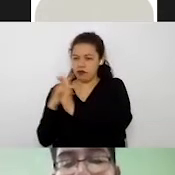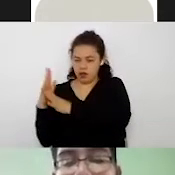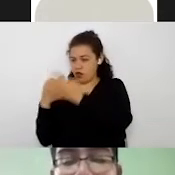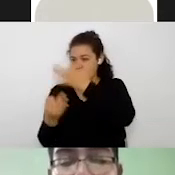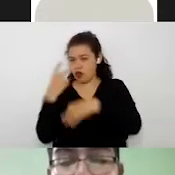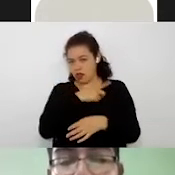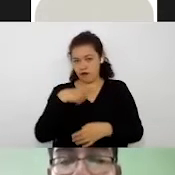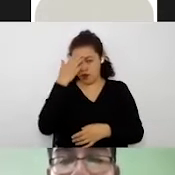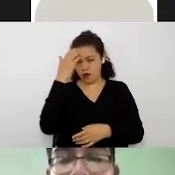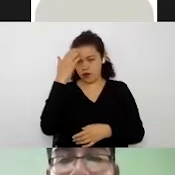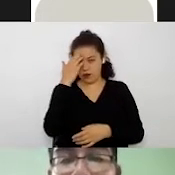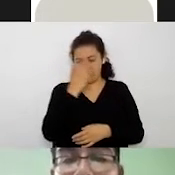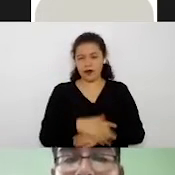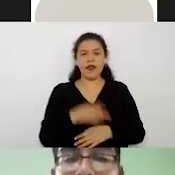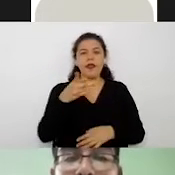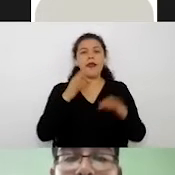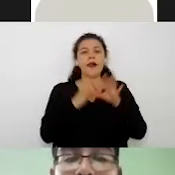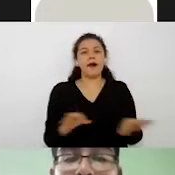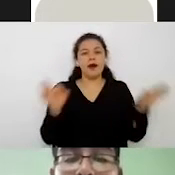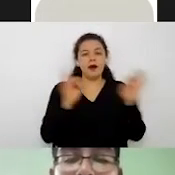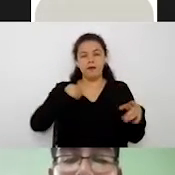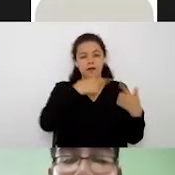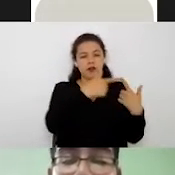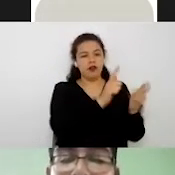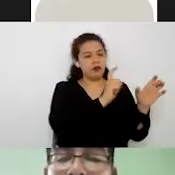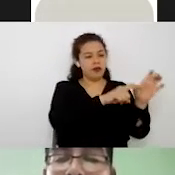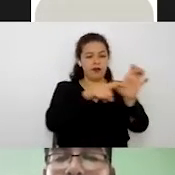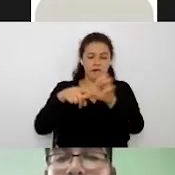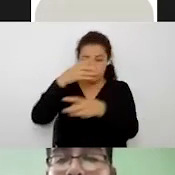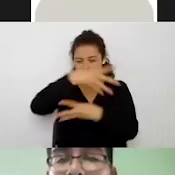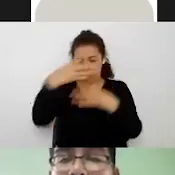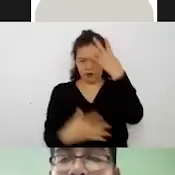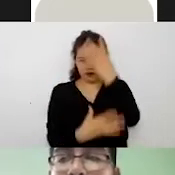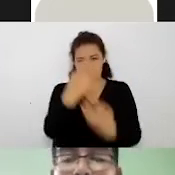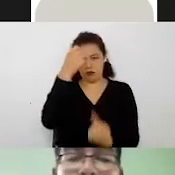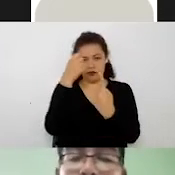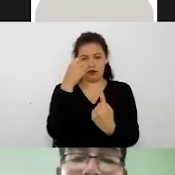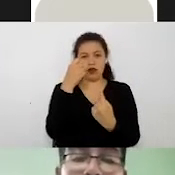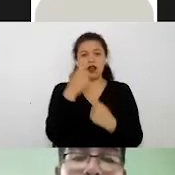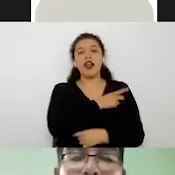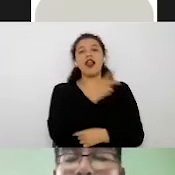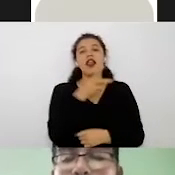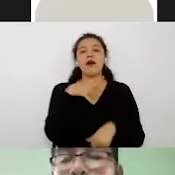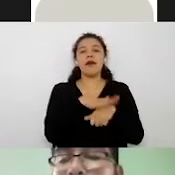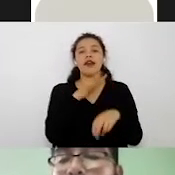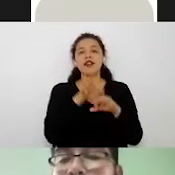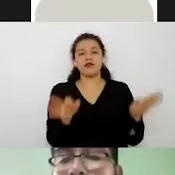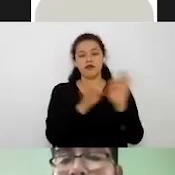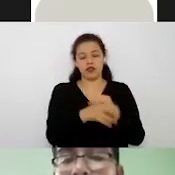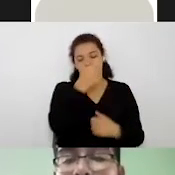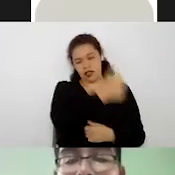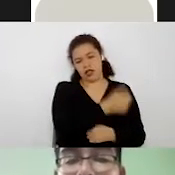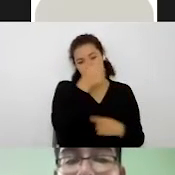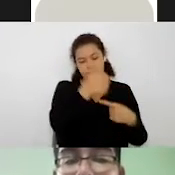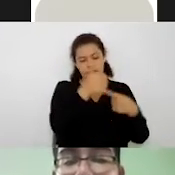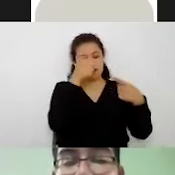Entonces, es fundamental que si vamos a ser multibrigadistas, lo principal es conocer cada uno